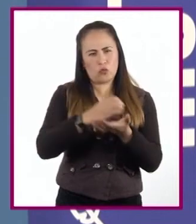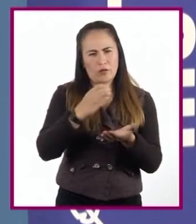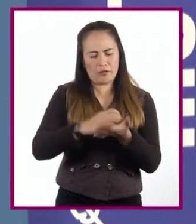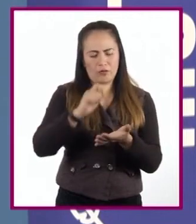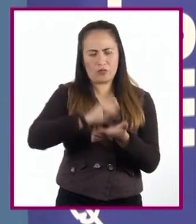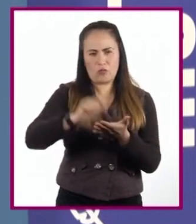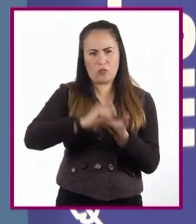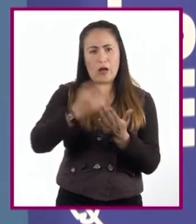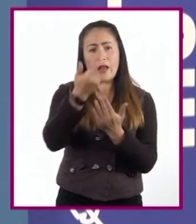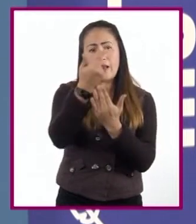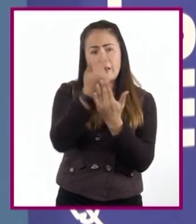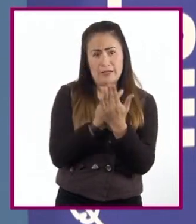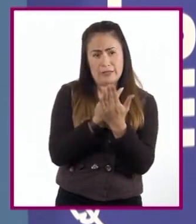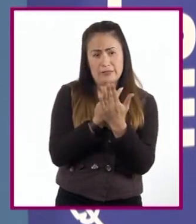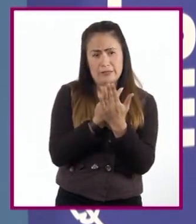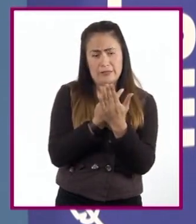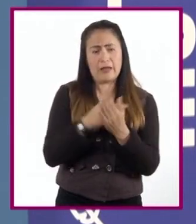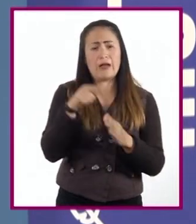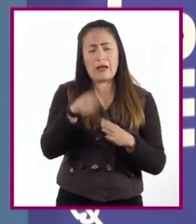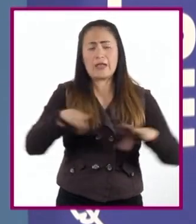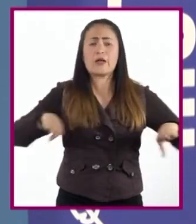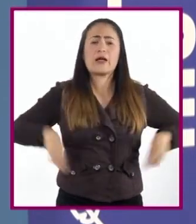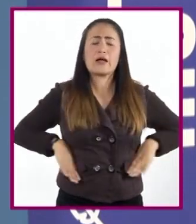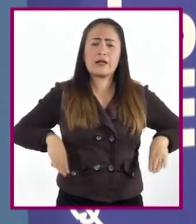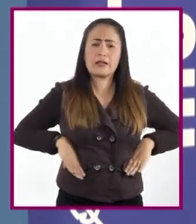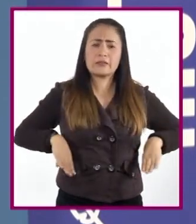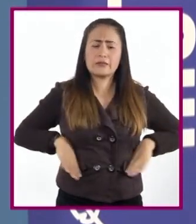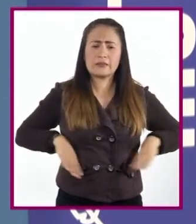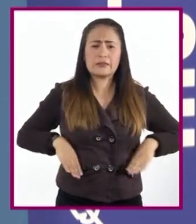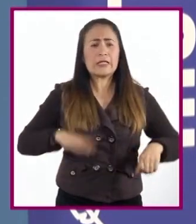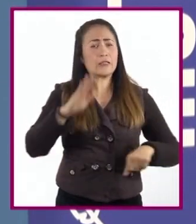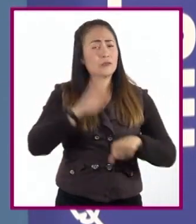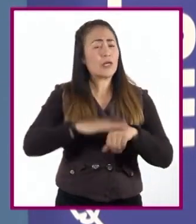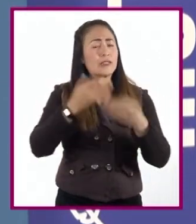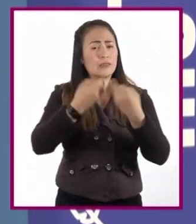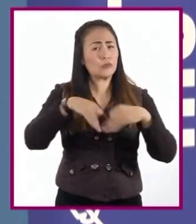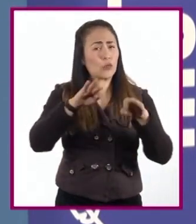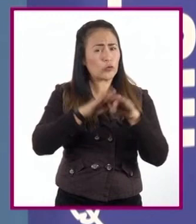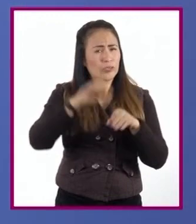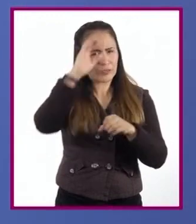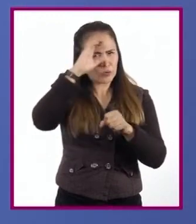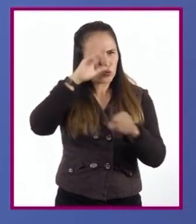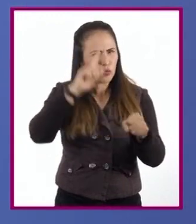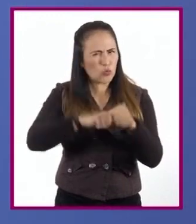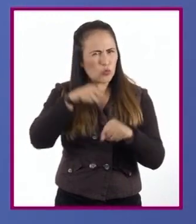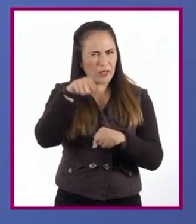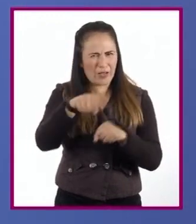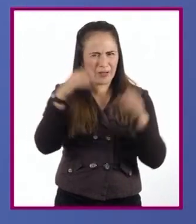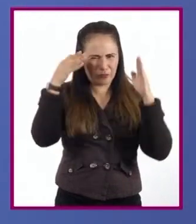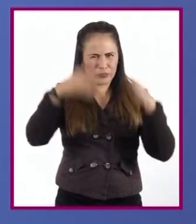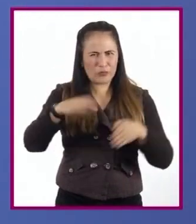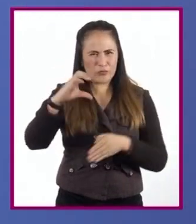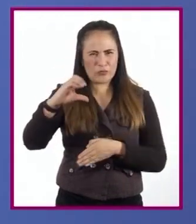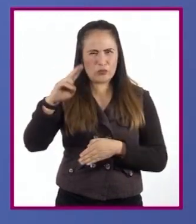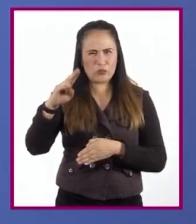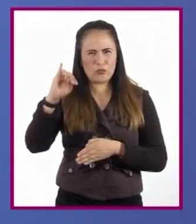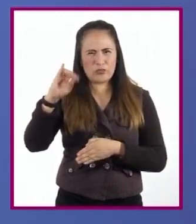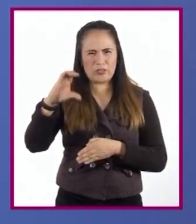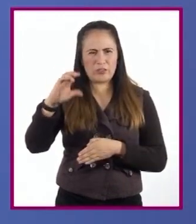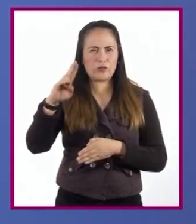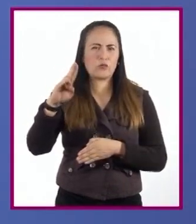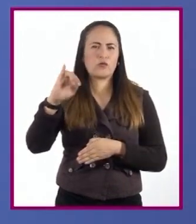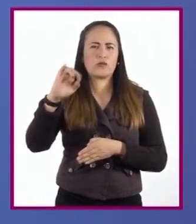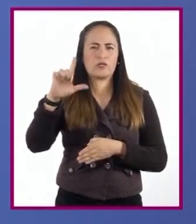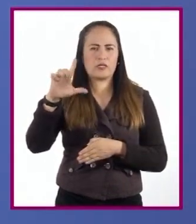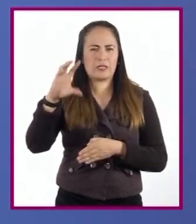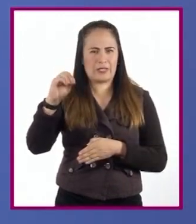una lista sobre cuáles son las principales características de la cultura cuicuilca. Ahora oigamos y observemos